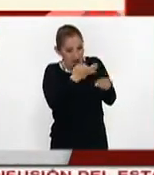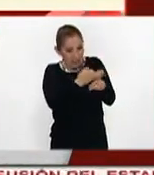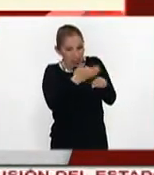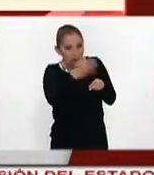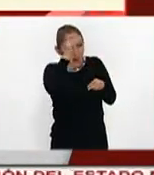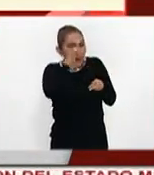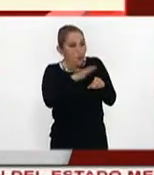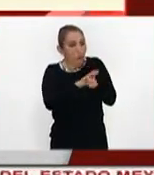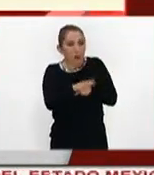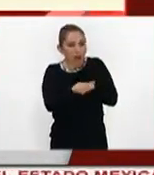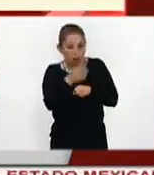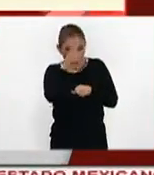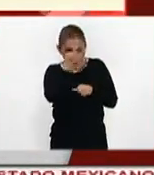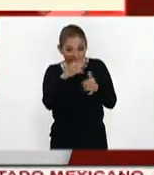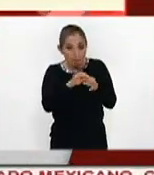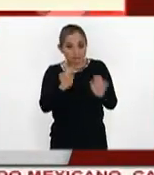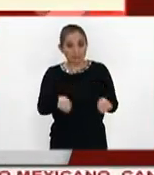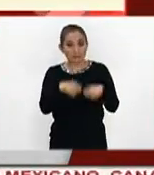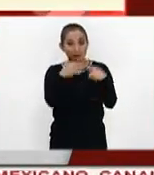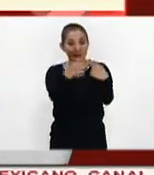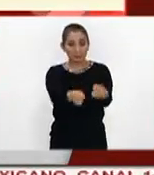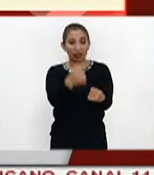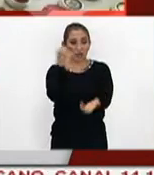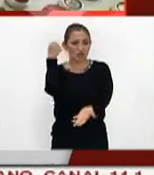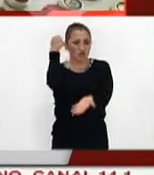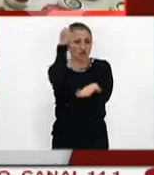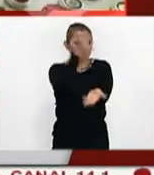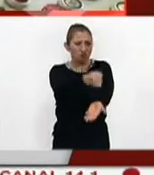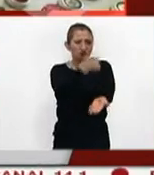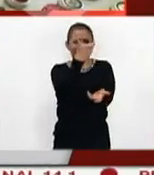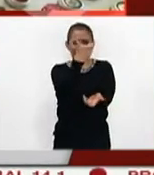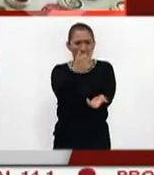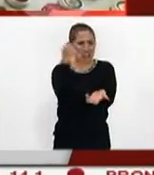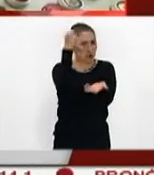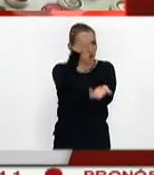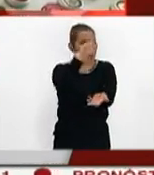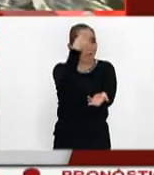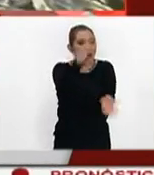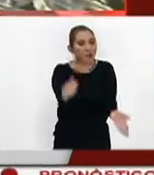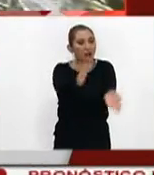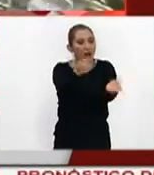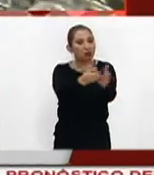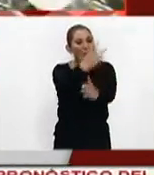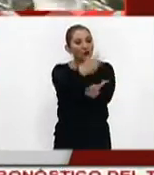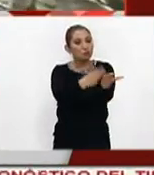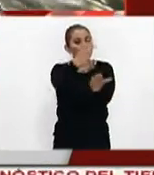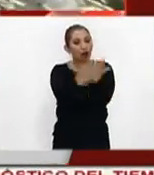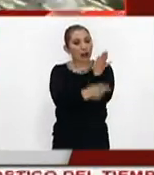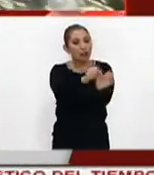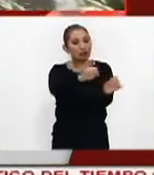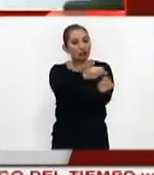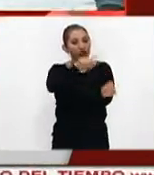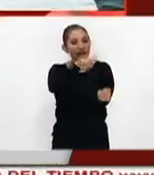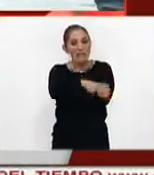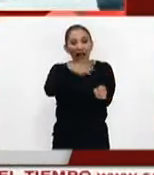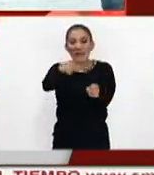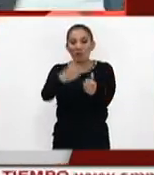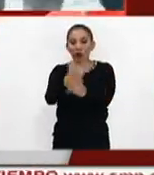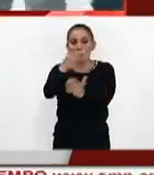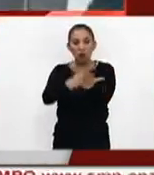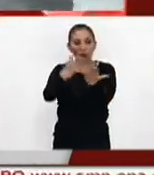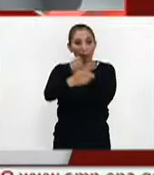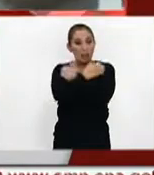se llegaron fue que se designaron grandes cuotas financieras para impulsar nuevas políticas sociales y nuevas